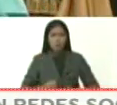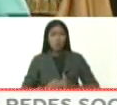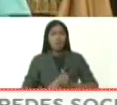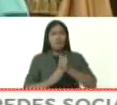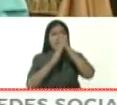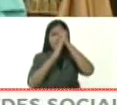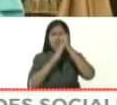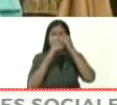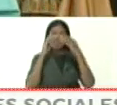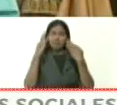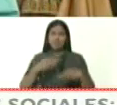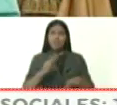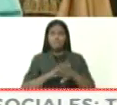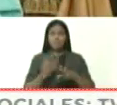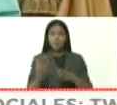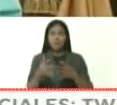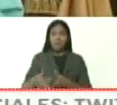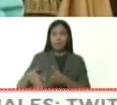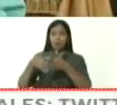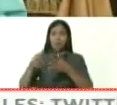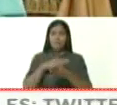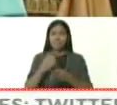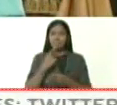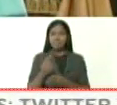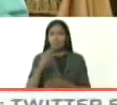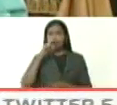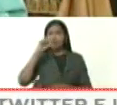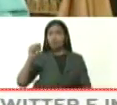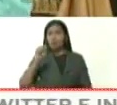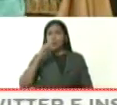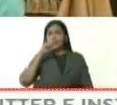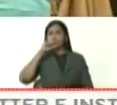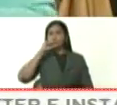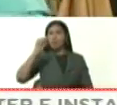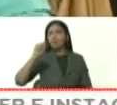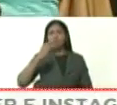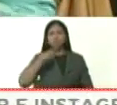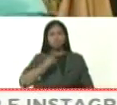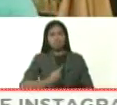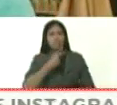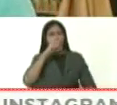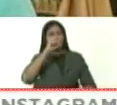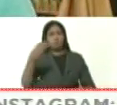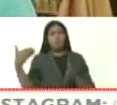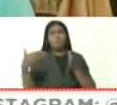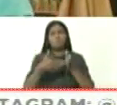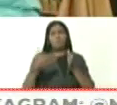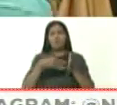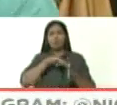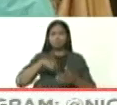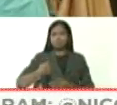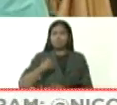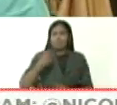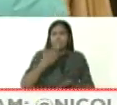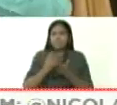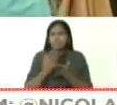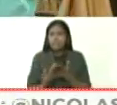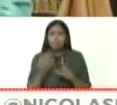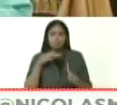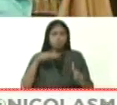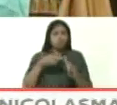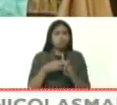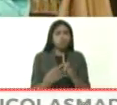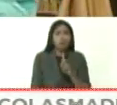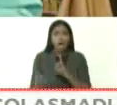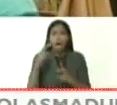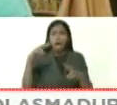líderes. Porque el imperialismo trata de decir Maduro, Maduro, y tiene una guerra contra mí. Una obsesión